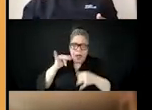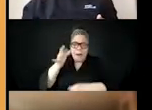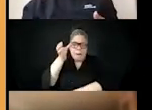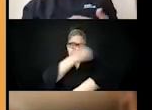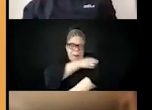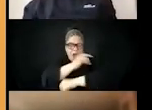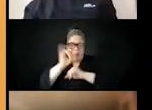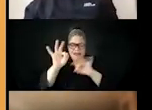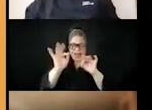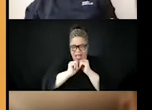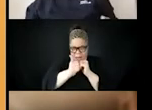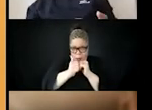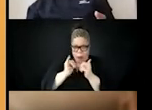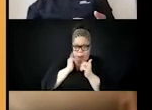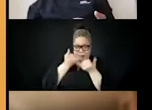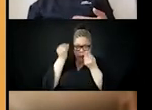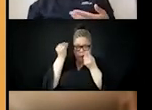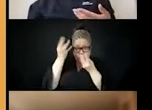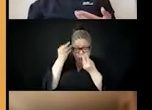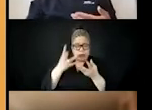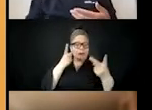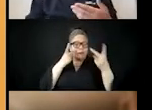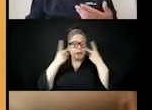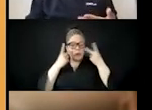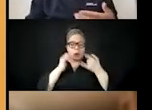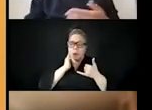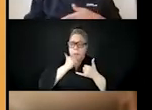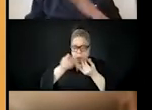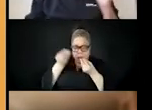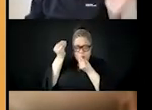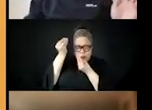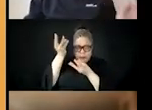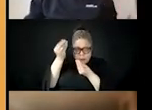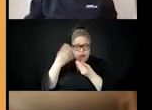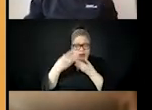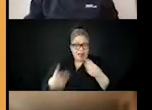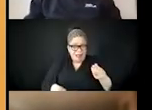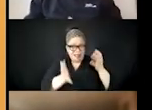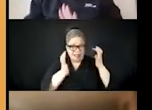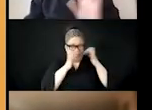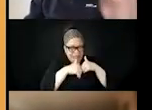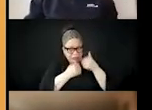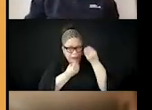de que la información errónea desinformación